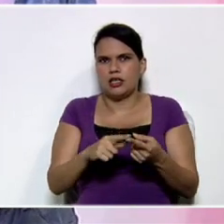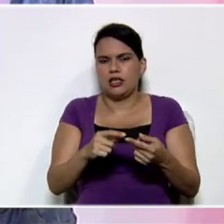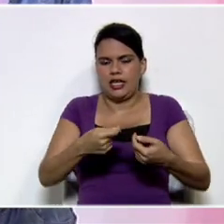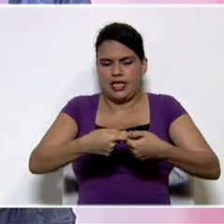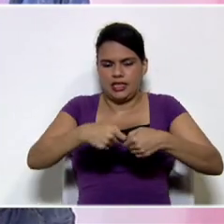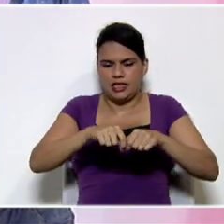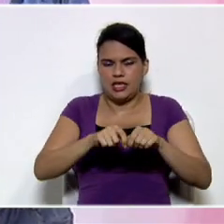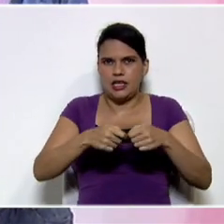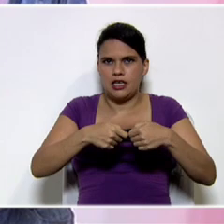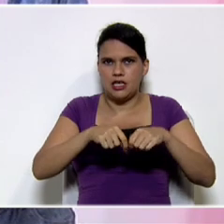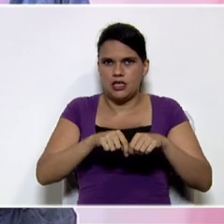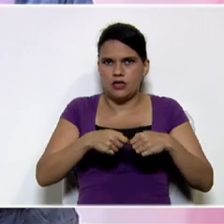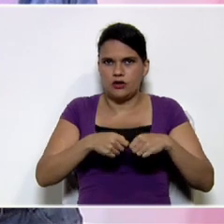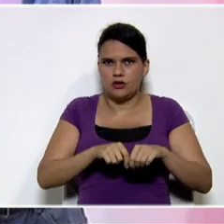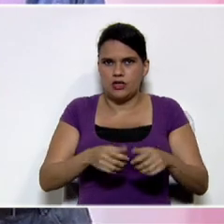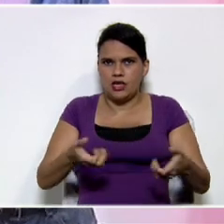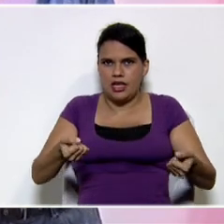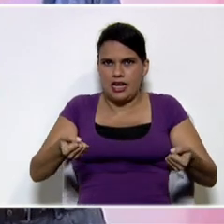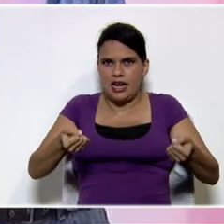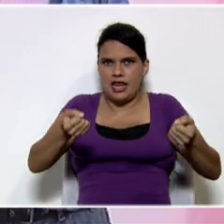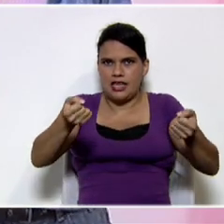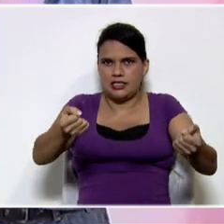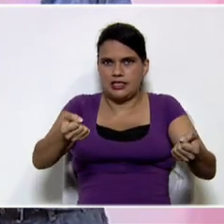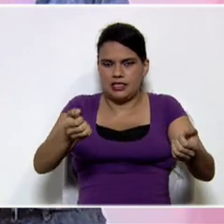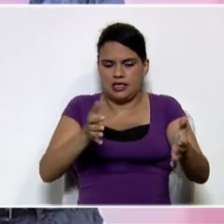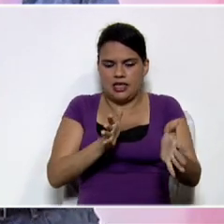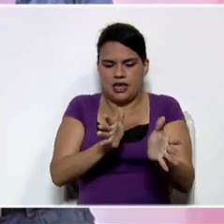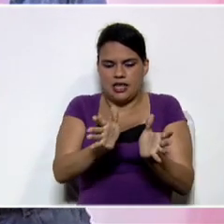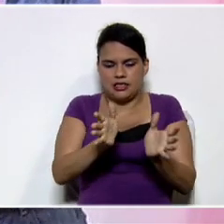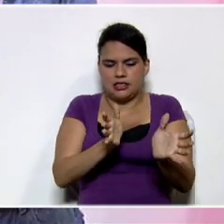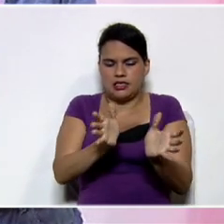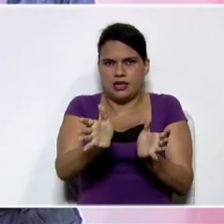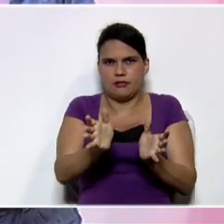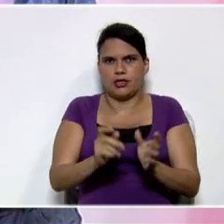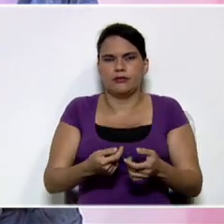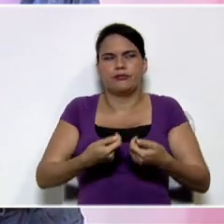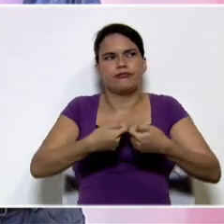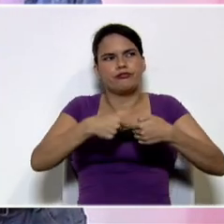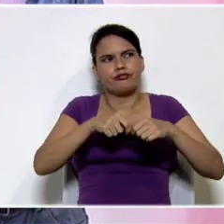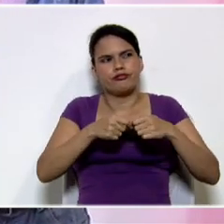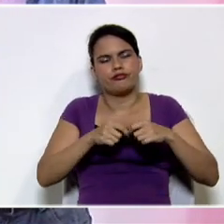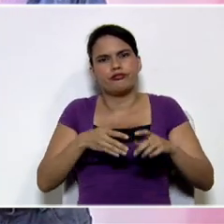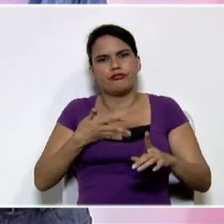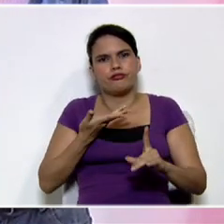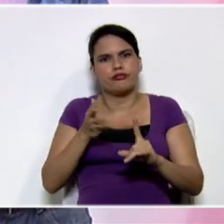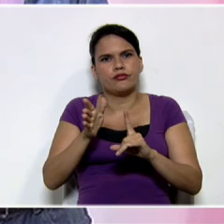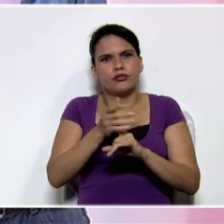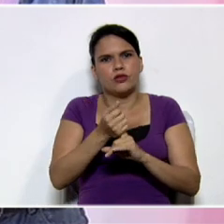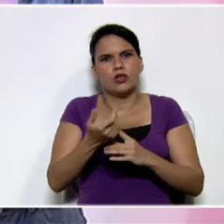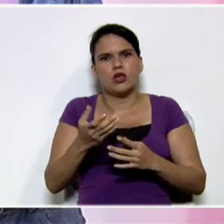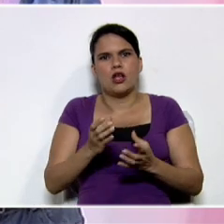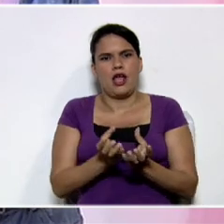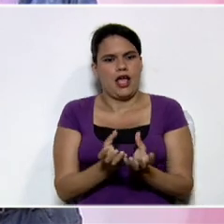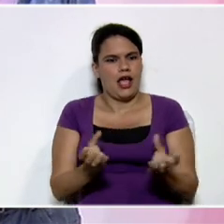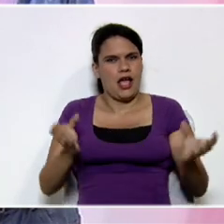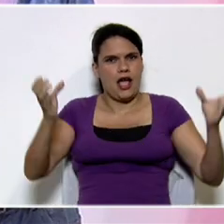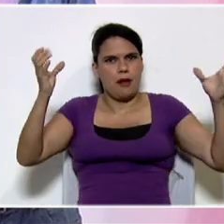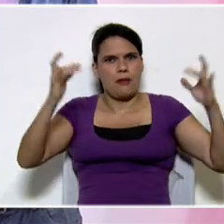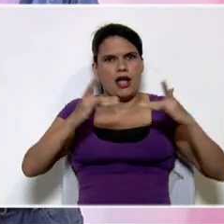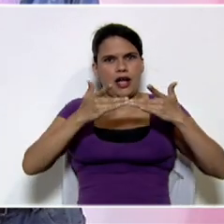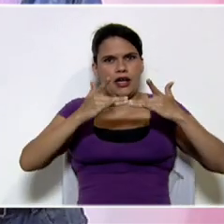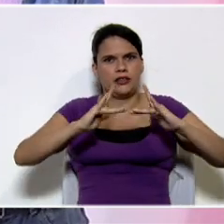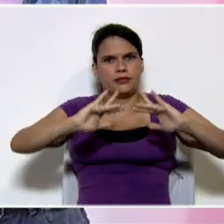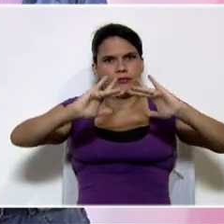tejido, la cestería y la cerámica. En el caso del tejido podemos encontrar lo que son las hamacas, los